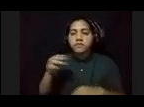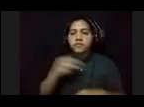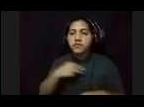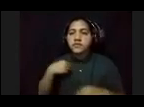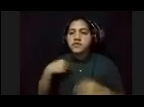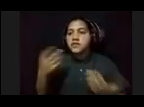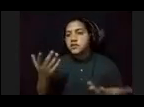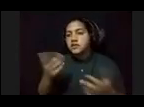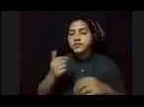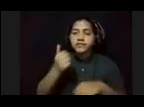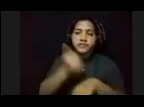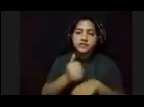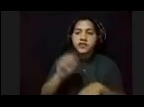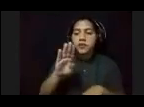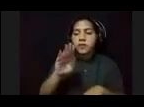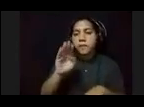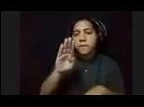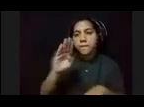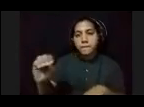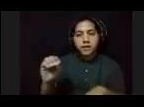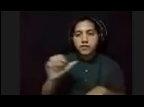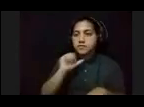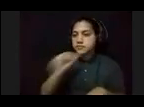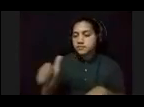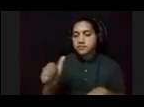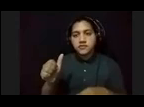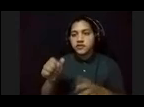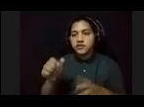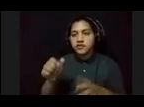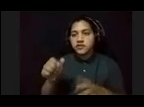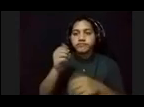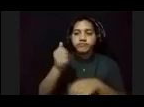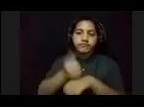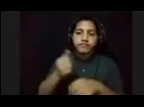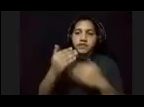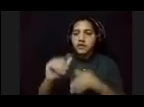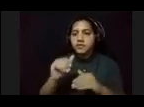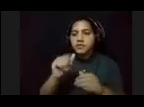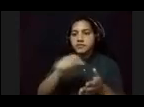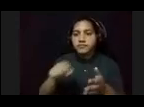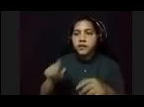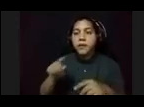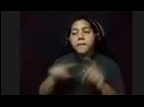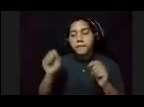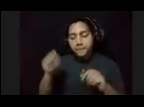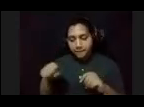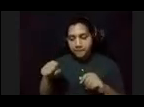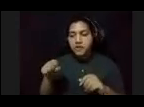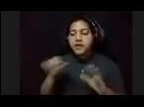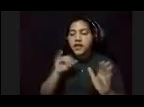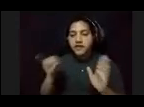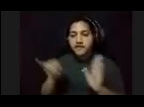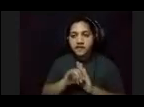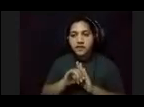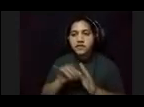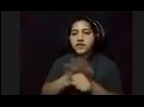estudio. Pero, sin embargo, los barrios sí aparecen identificados en las planillas del censo